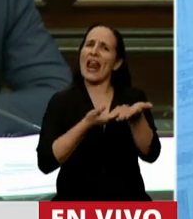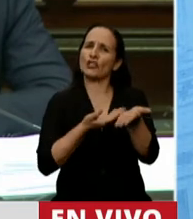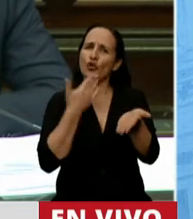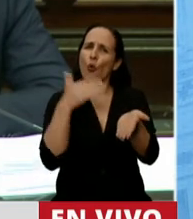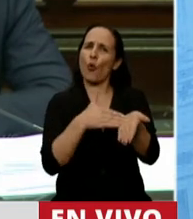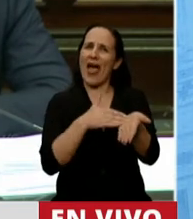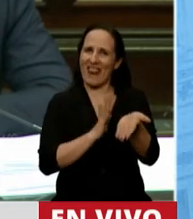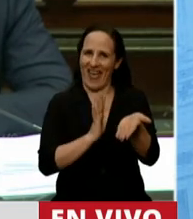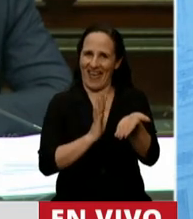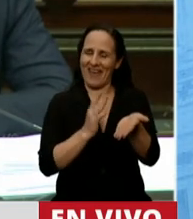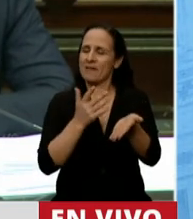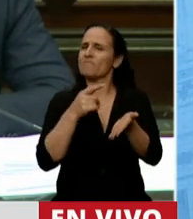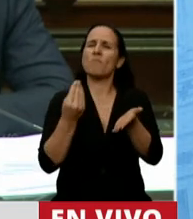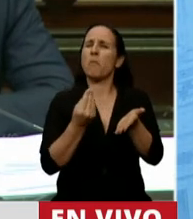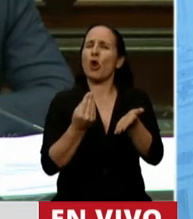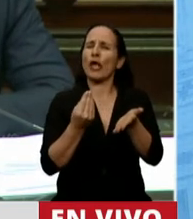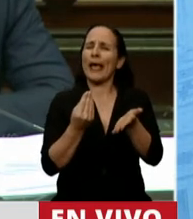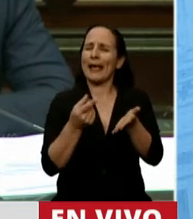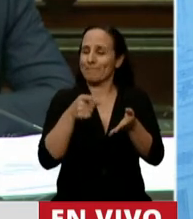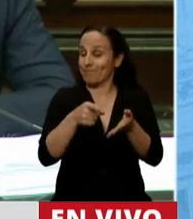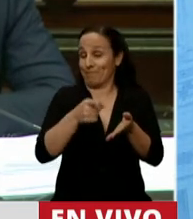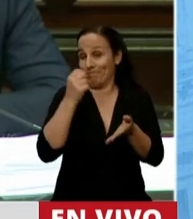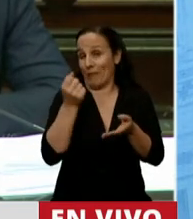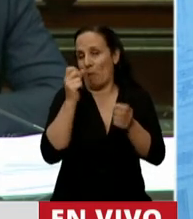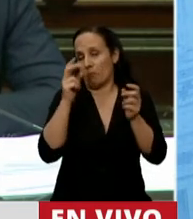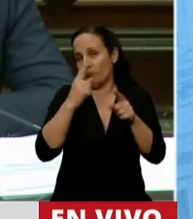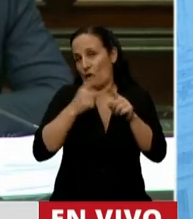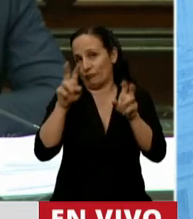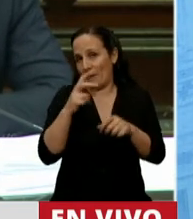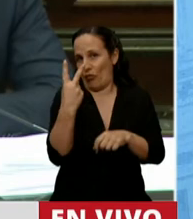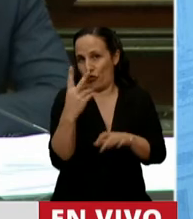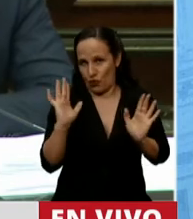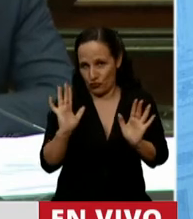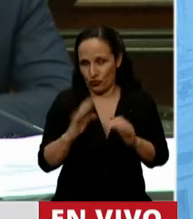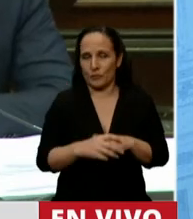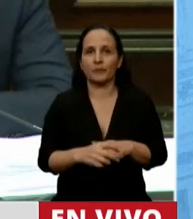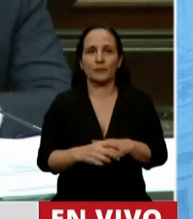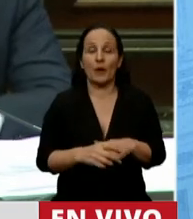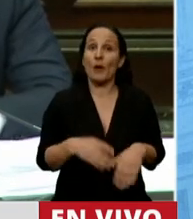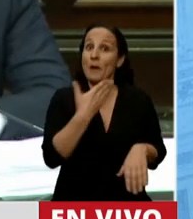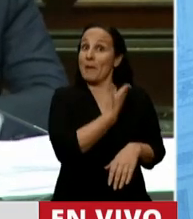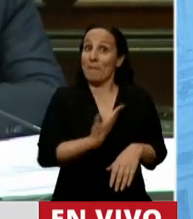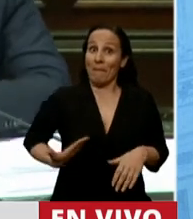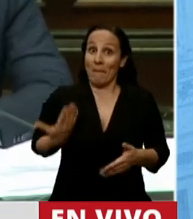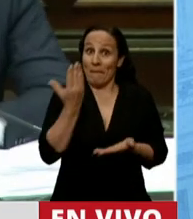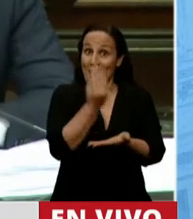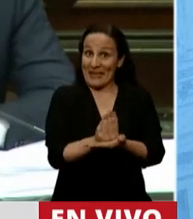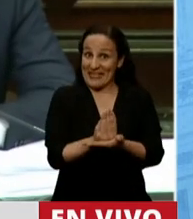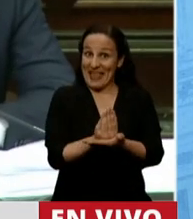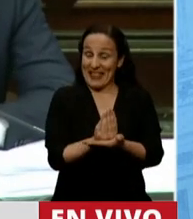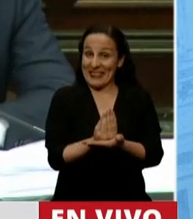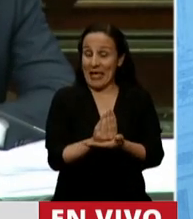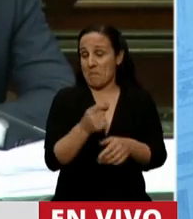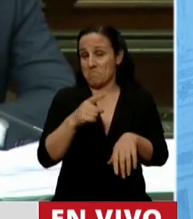jurada. ¿Por qué? Por dos razones, y es la que fundan la presentación que hicimos. El presidente, en dos